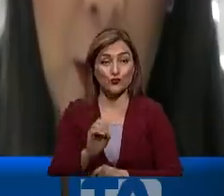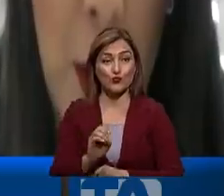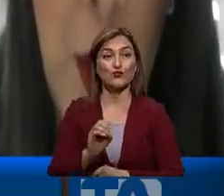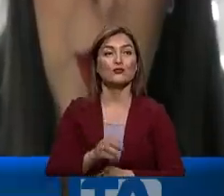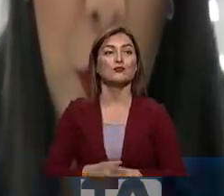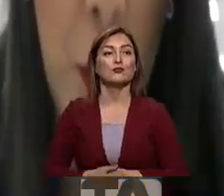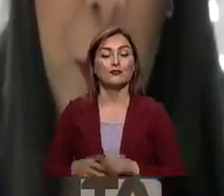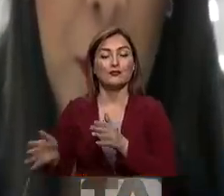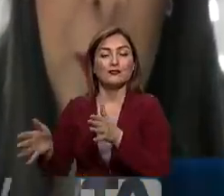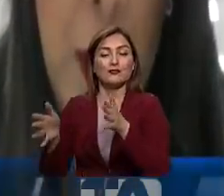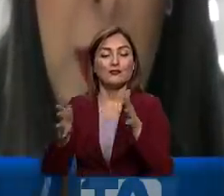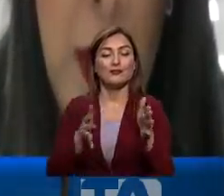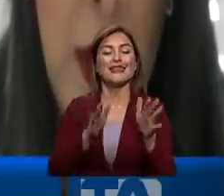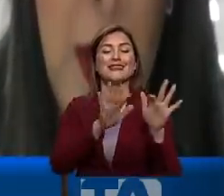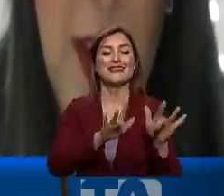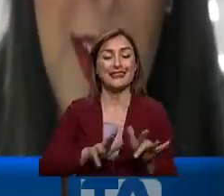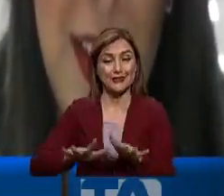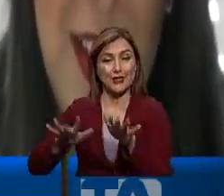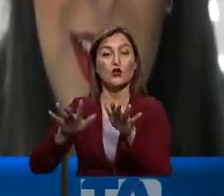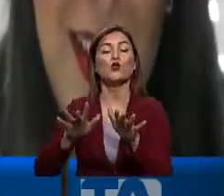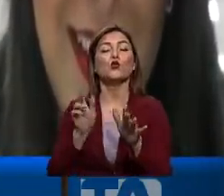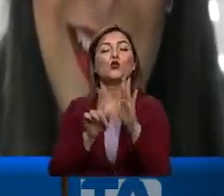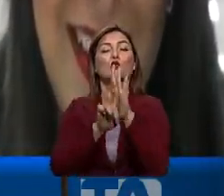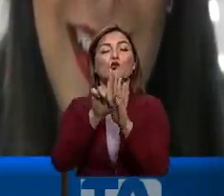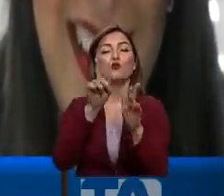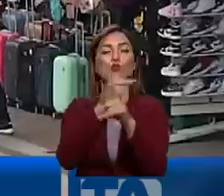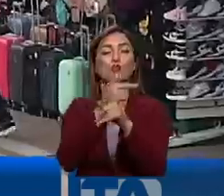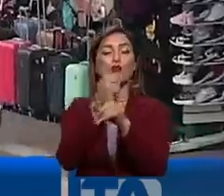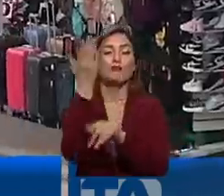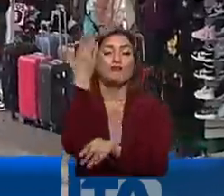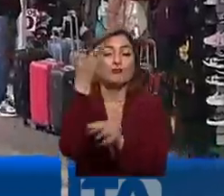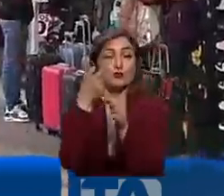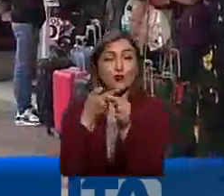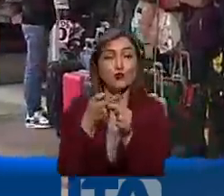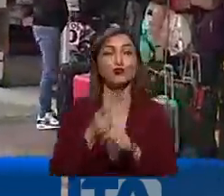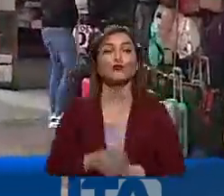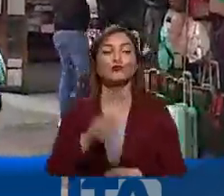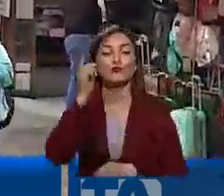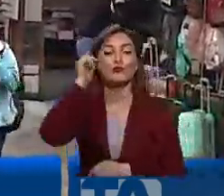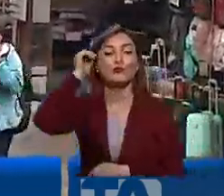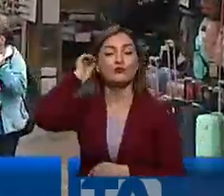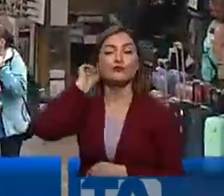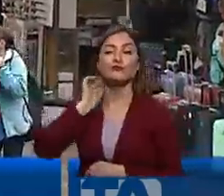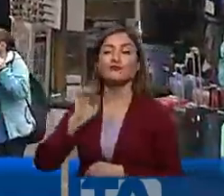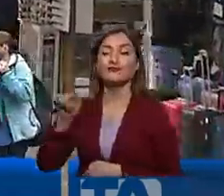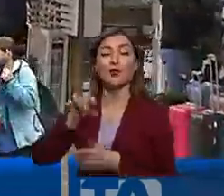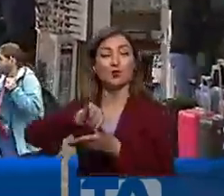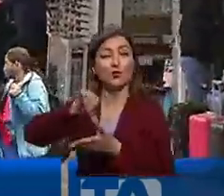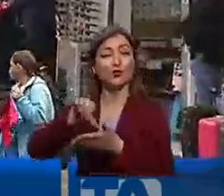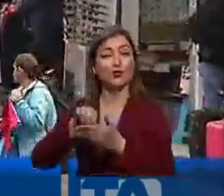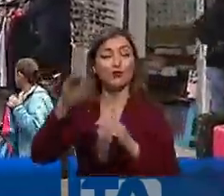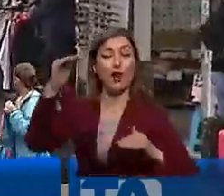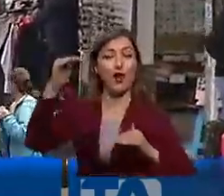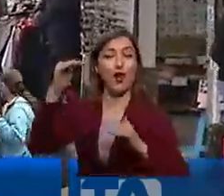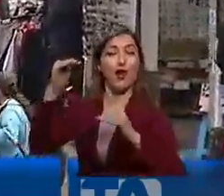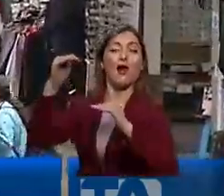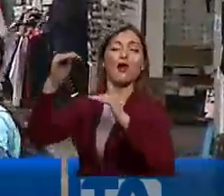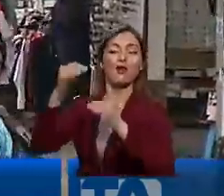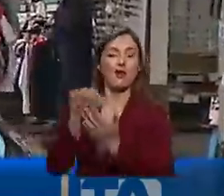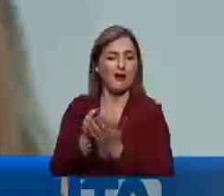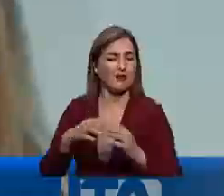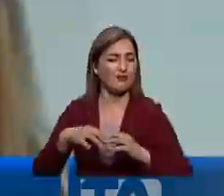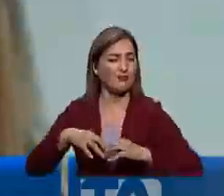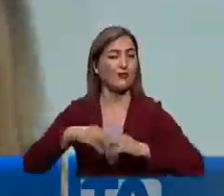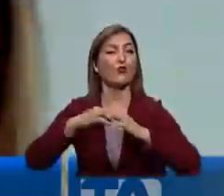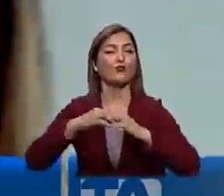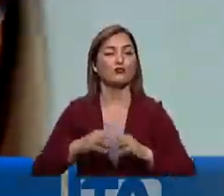87%. Daniel Espinosa, secretaria de Desarrollo Productivo de la Alcaldía de Quito, también sostiene que la ciudad ya alcanza niveles óptimos de